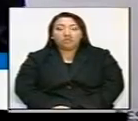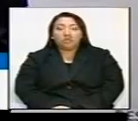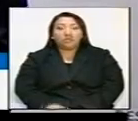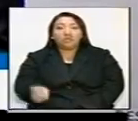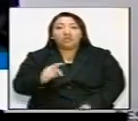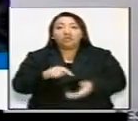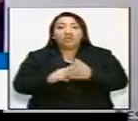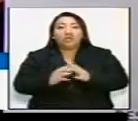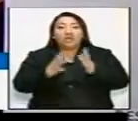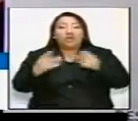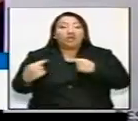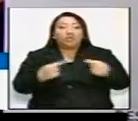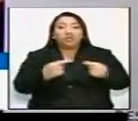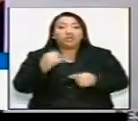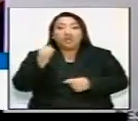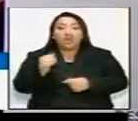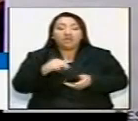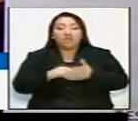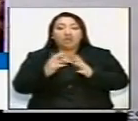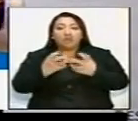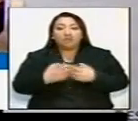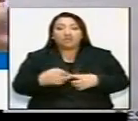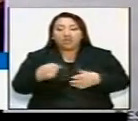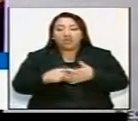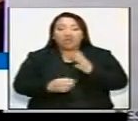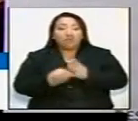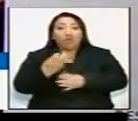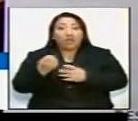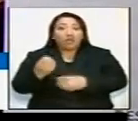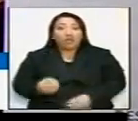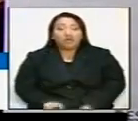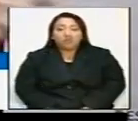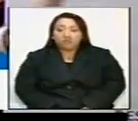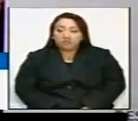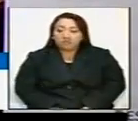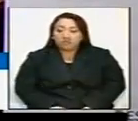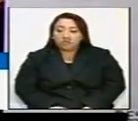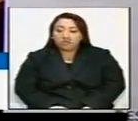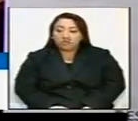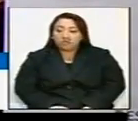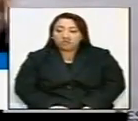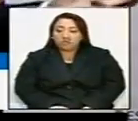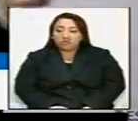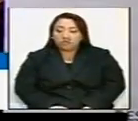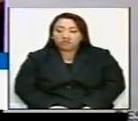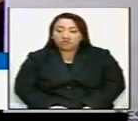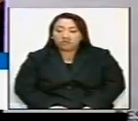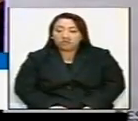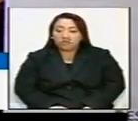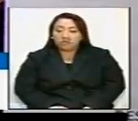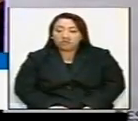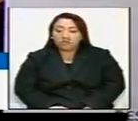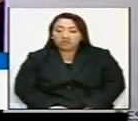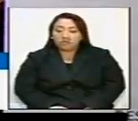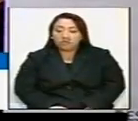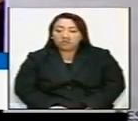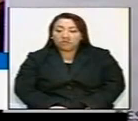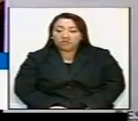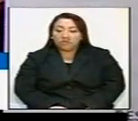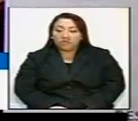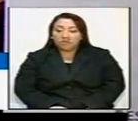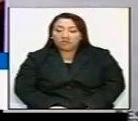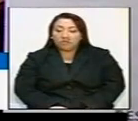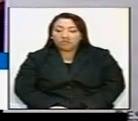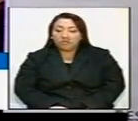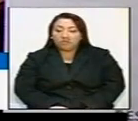por la gran competitividad que había para las empresas que sean innovadoras, de las formas para reducir costos y también buscar nuevos productos